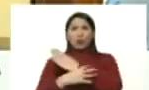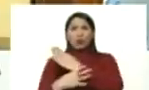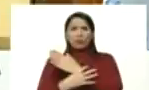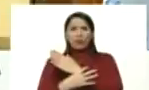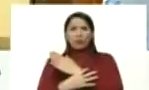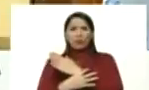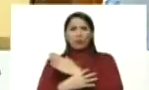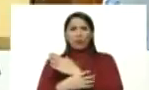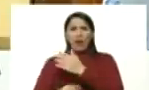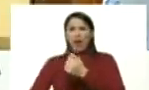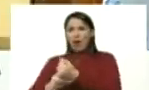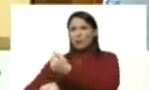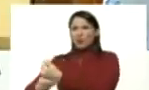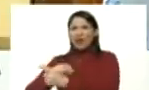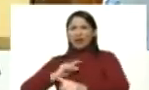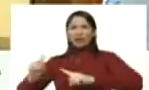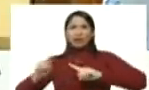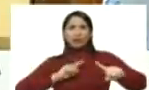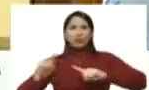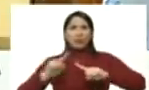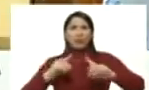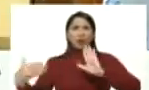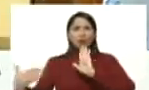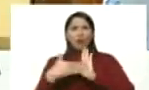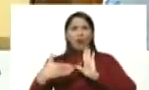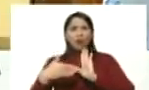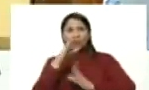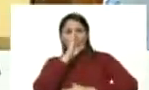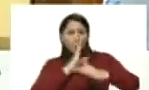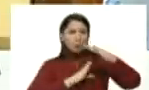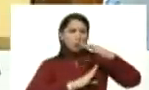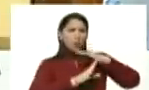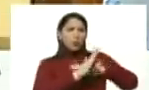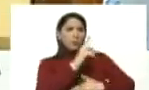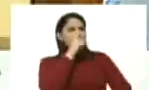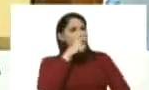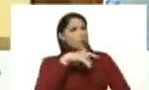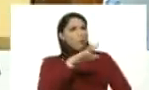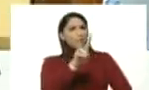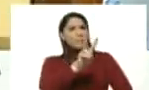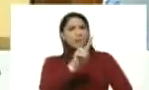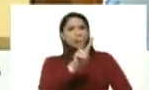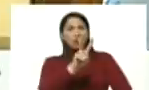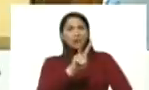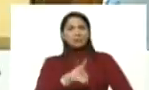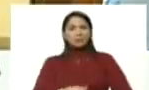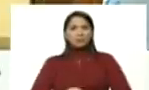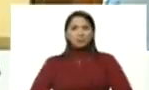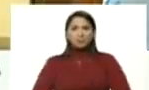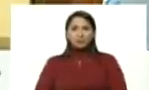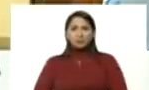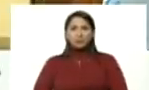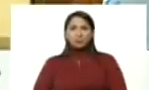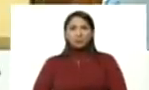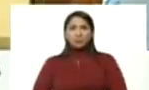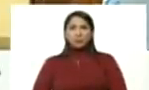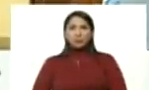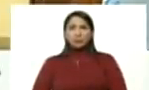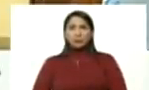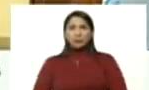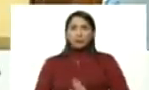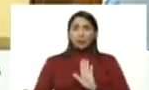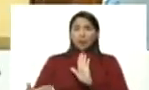contribuir con sus acciones en contra del humilde pueblo de Venezuela y contra